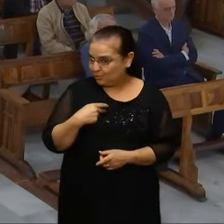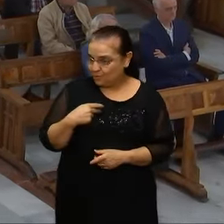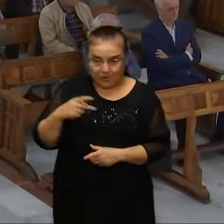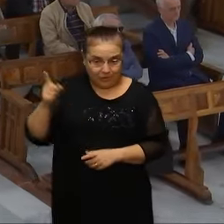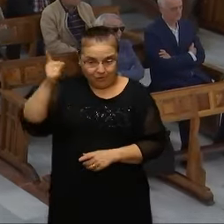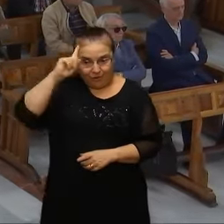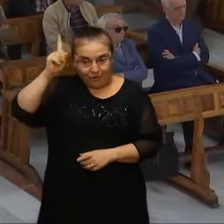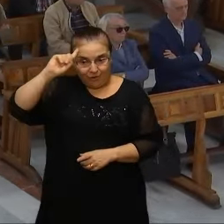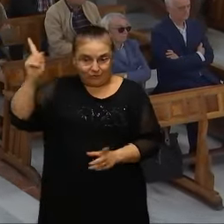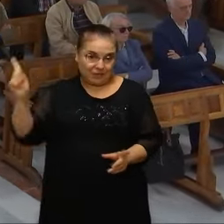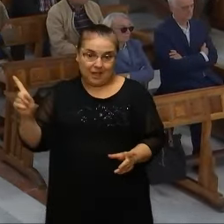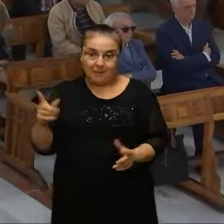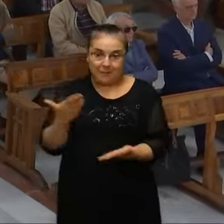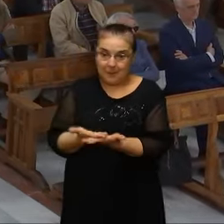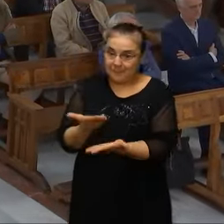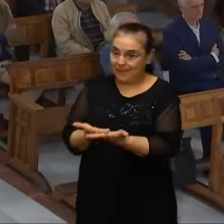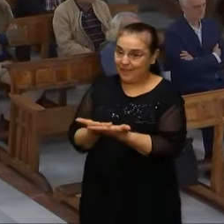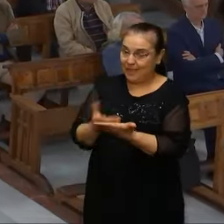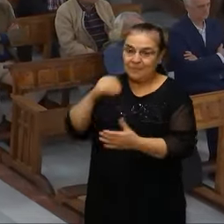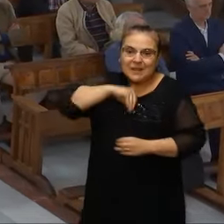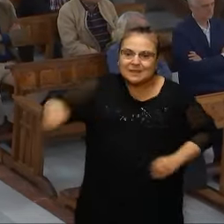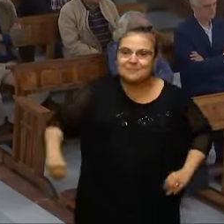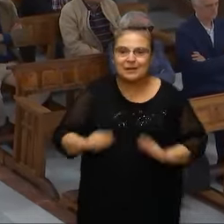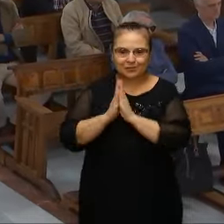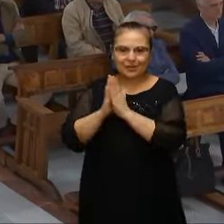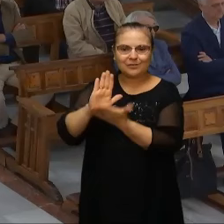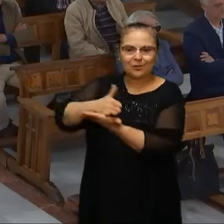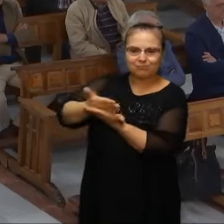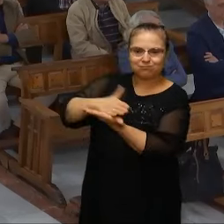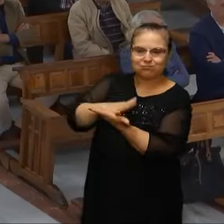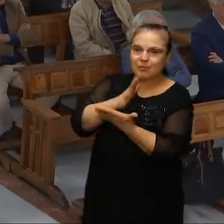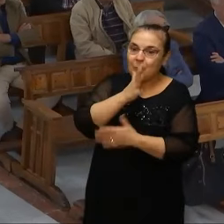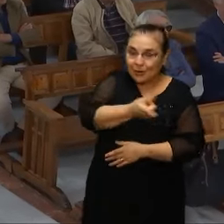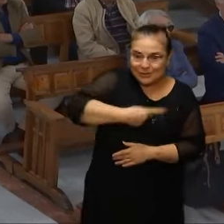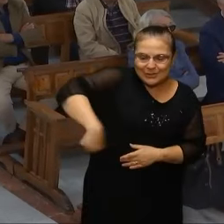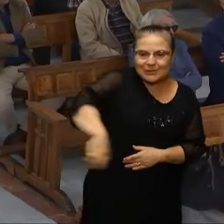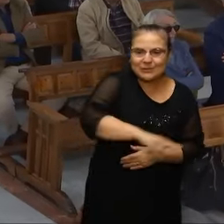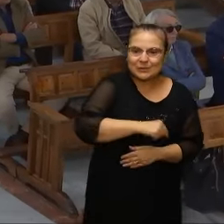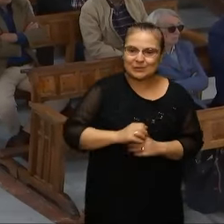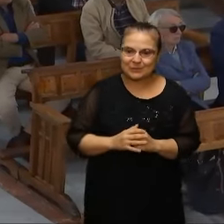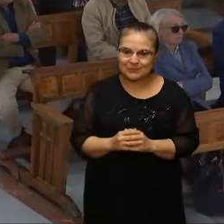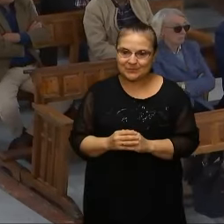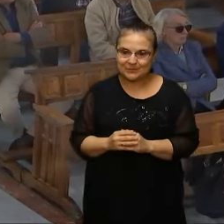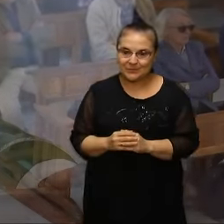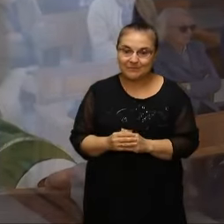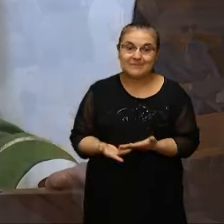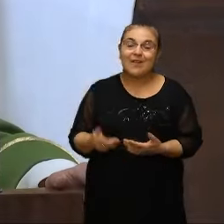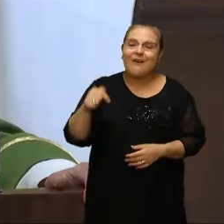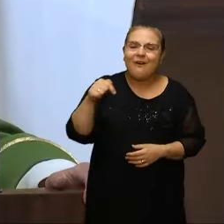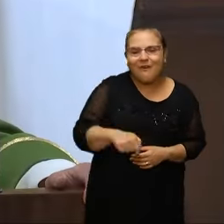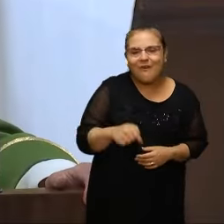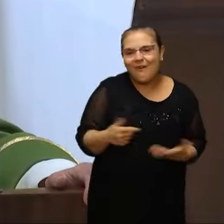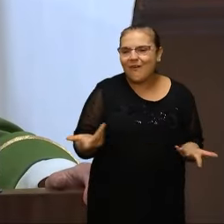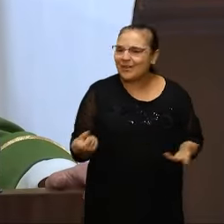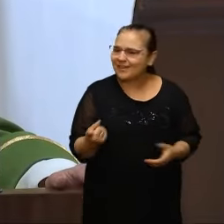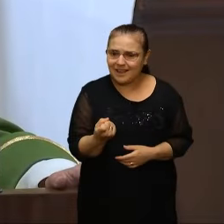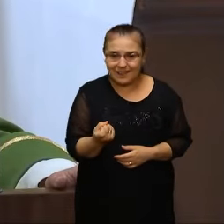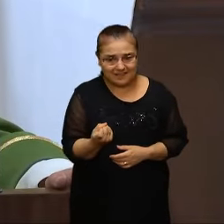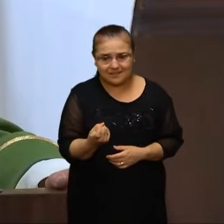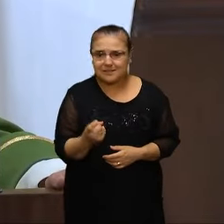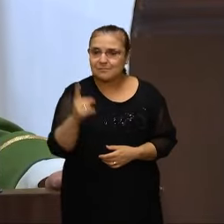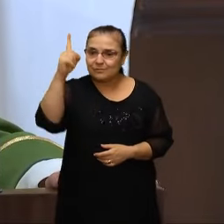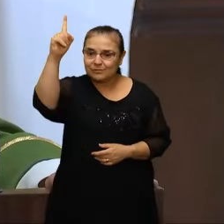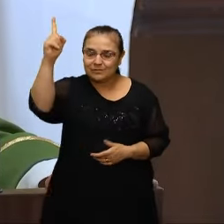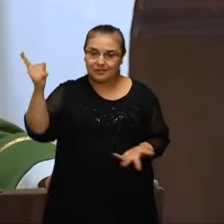es el Espíritu el que intercede por nosotros, como dice San Pablo, con gemidos inefables. Hoy más que nunca tú y yo necesitamos de